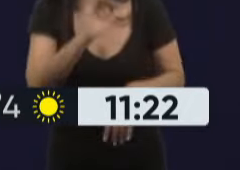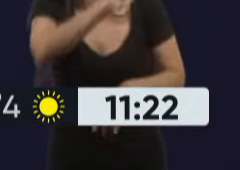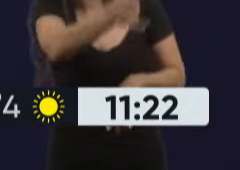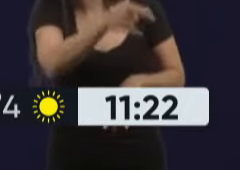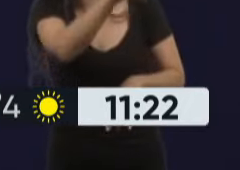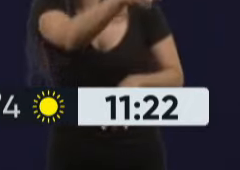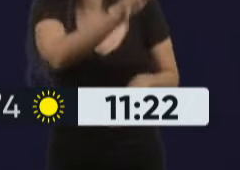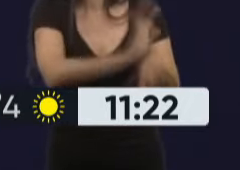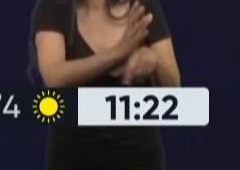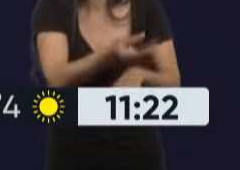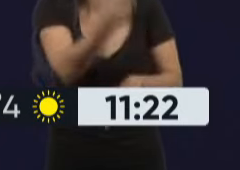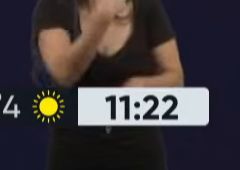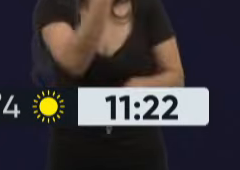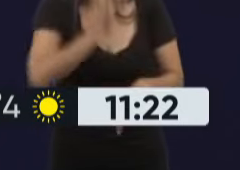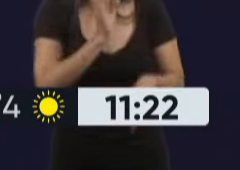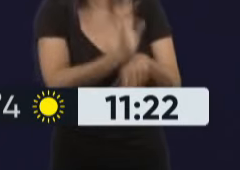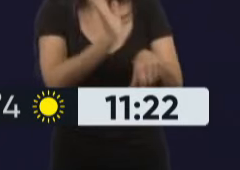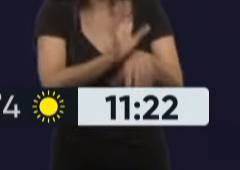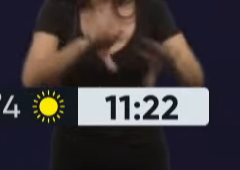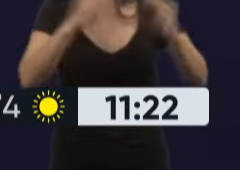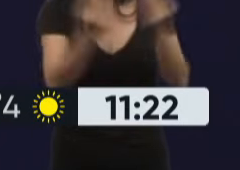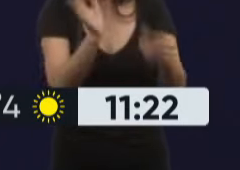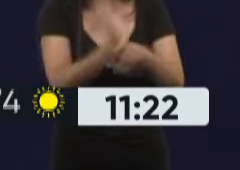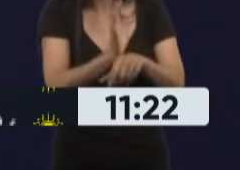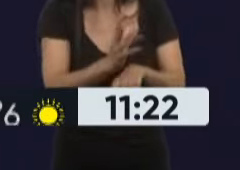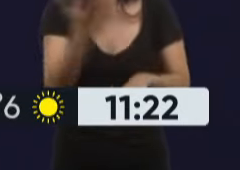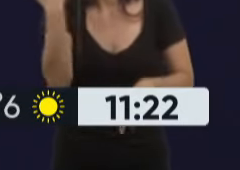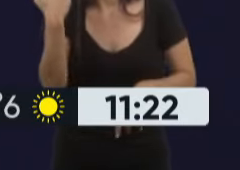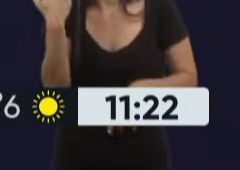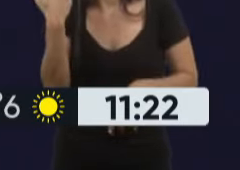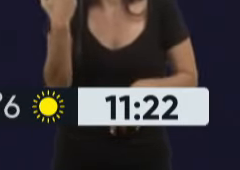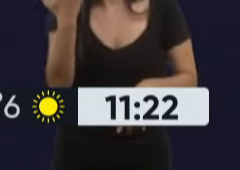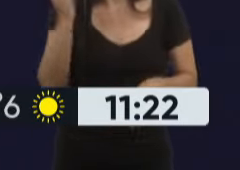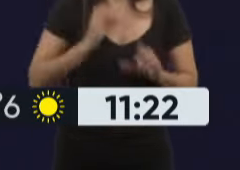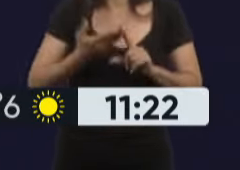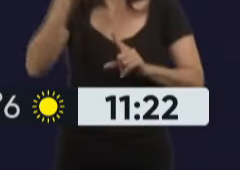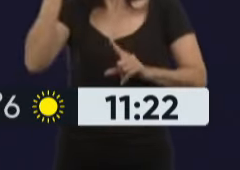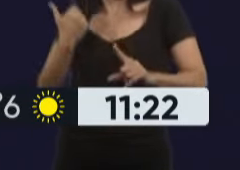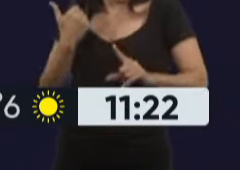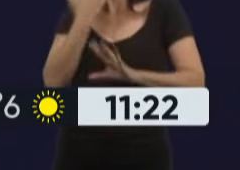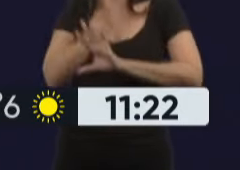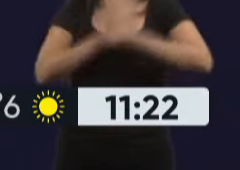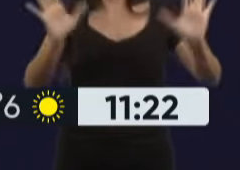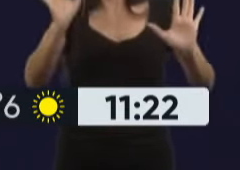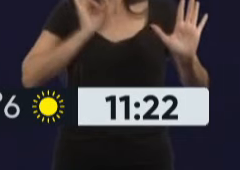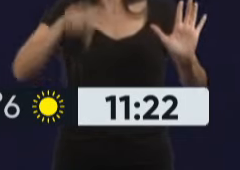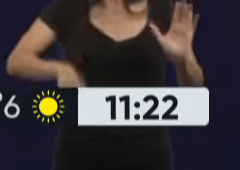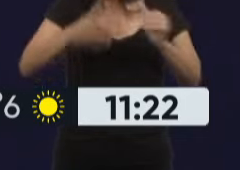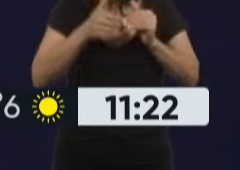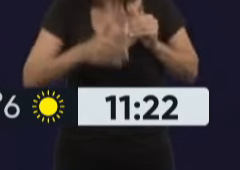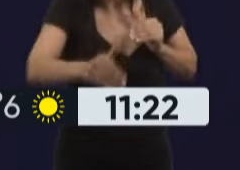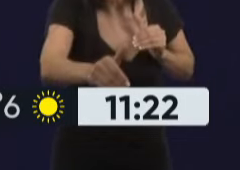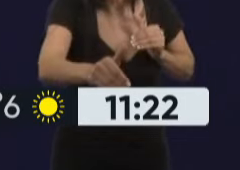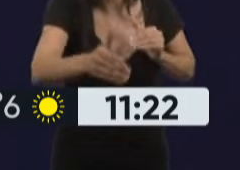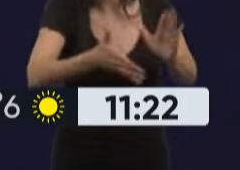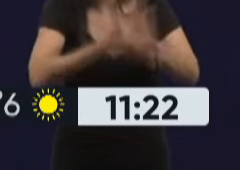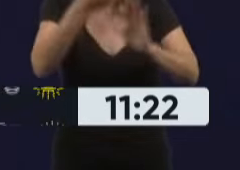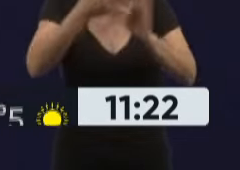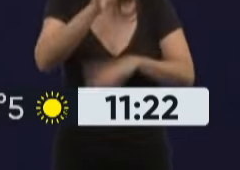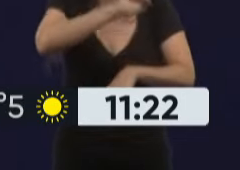comiste un año en el medio no porque en 211 fue el año pasado te falta todo este año que va a terminar por por a número